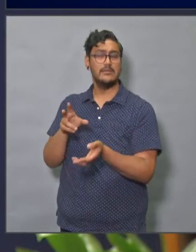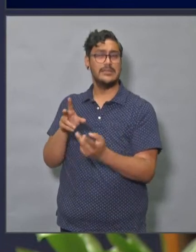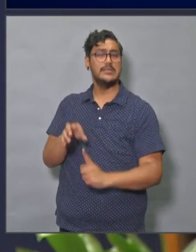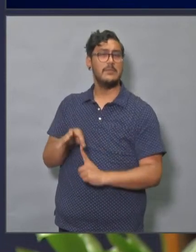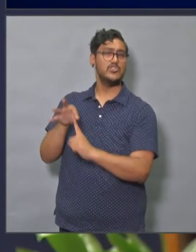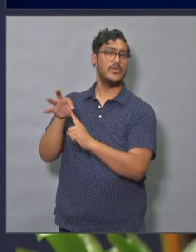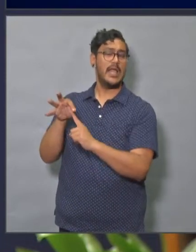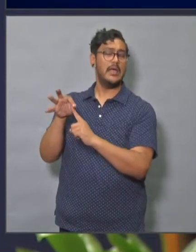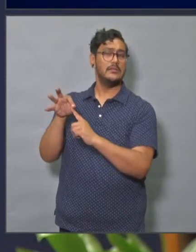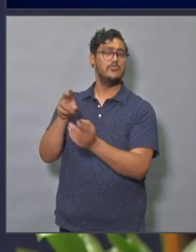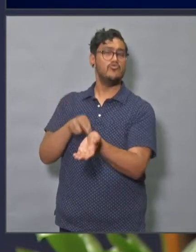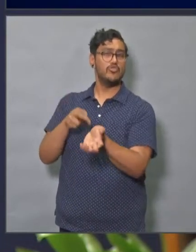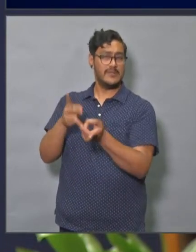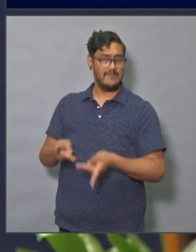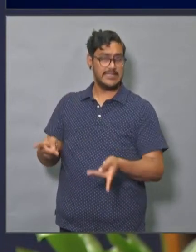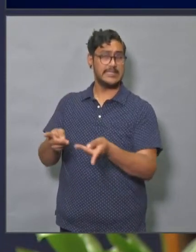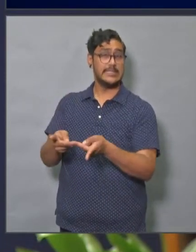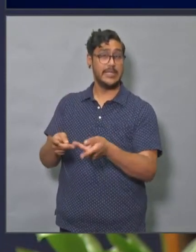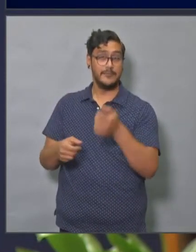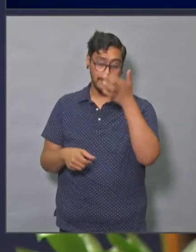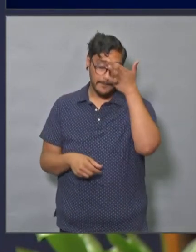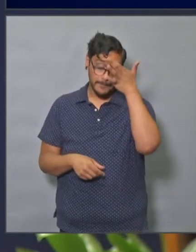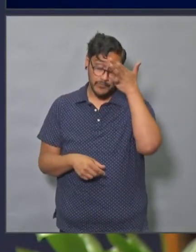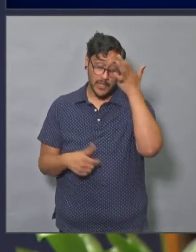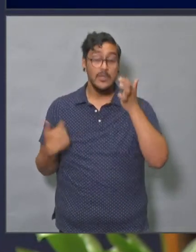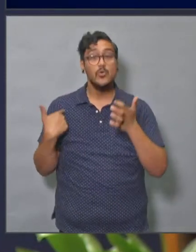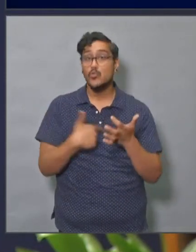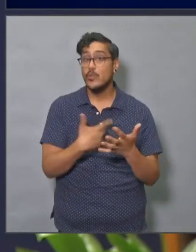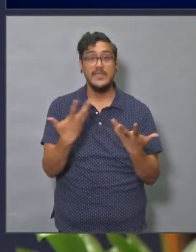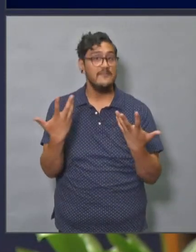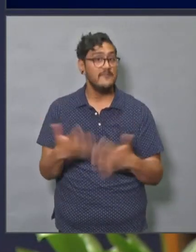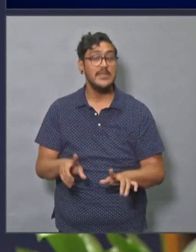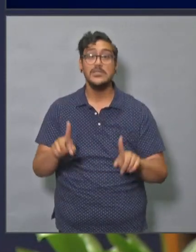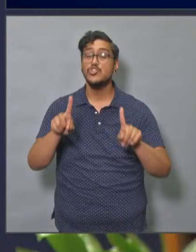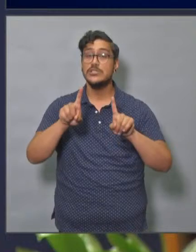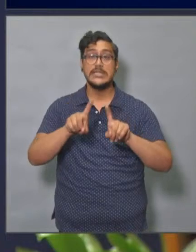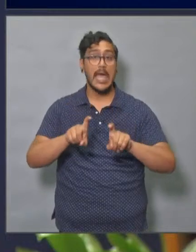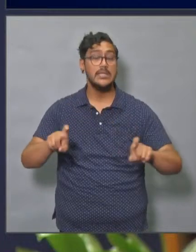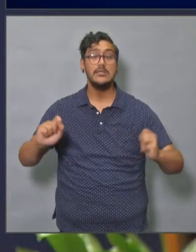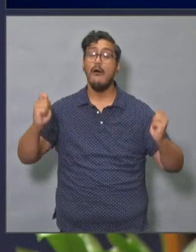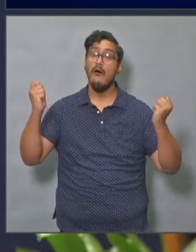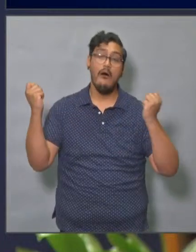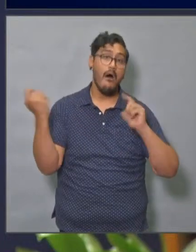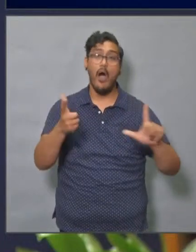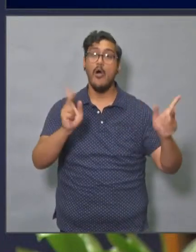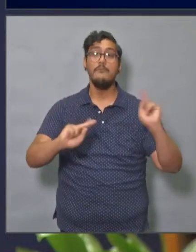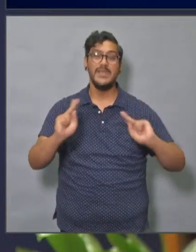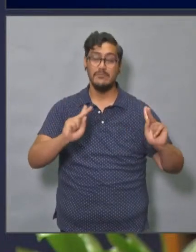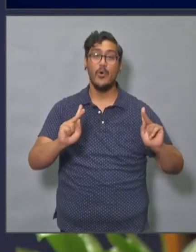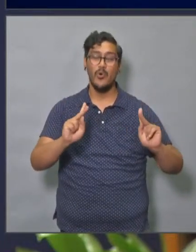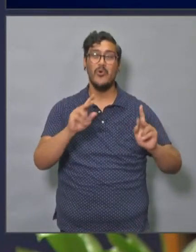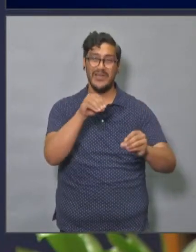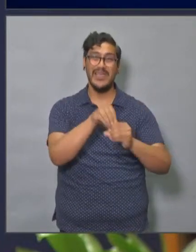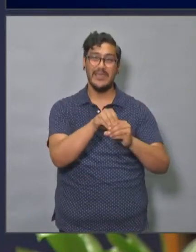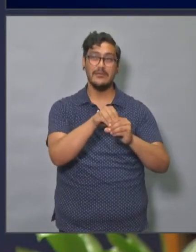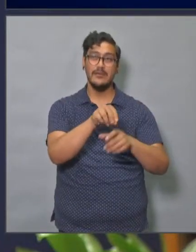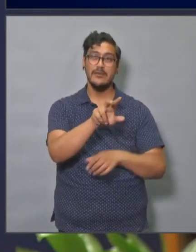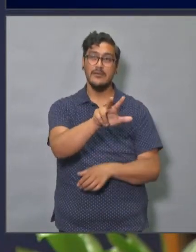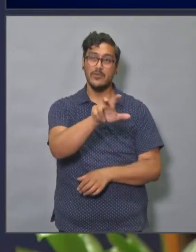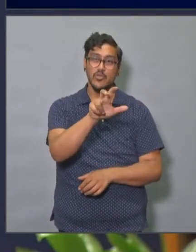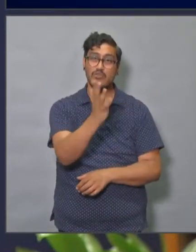especializada. Hemos terminado haciendo las pruebas de todos los residentes y el personal en las